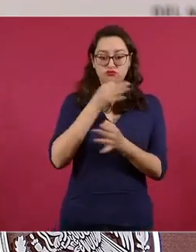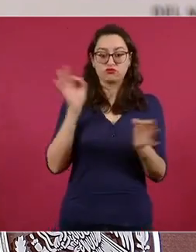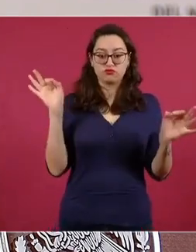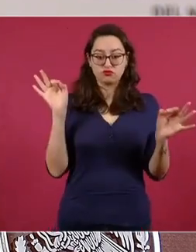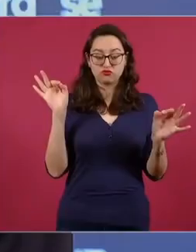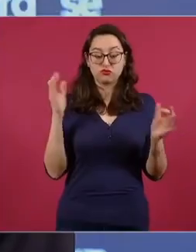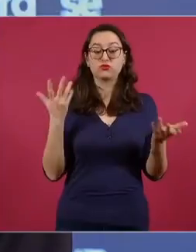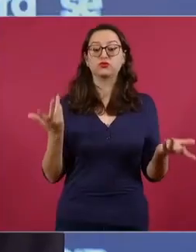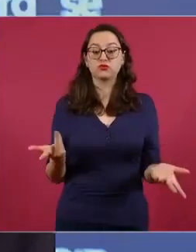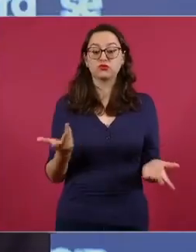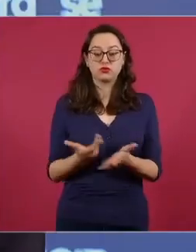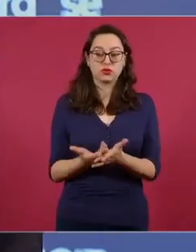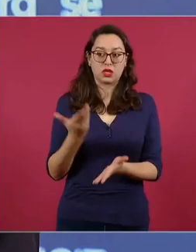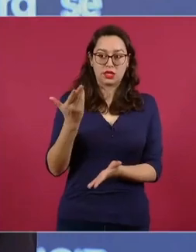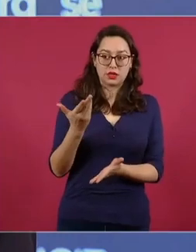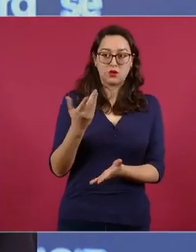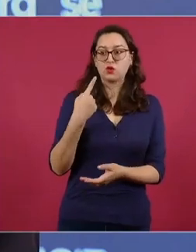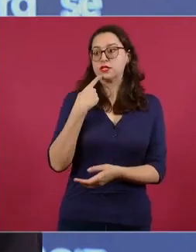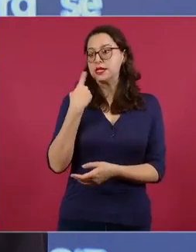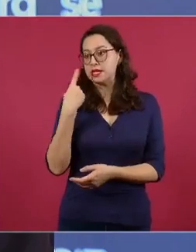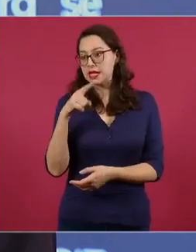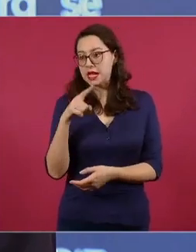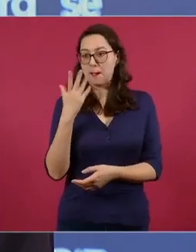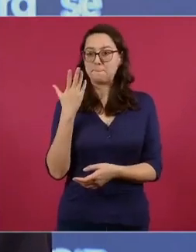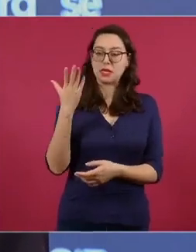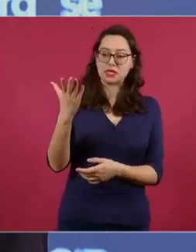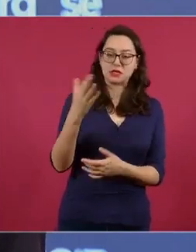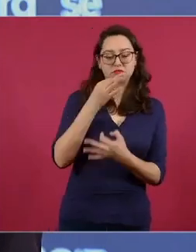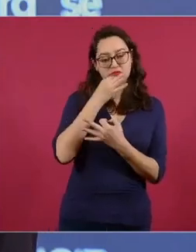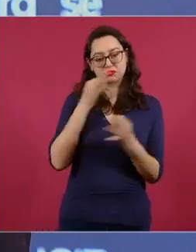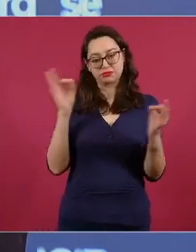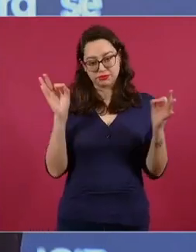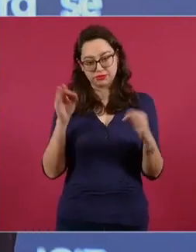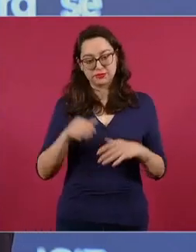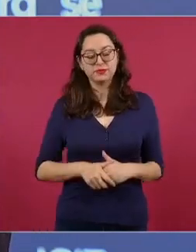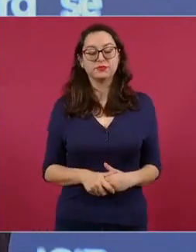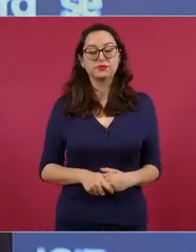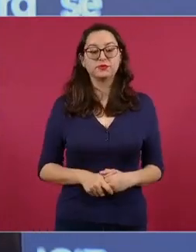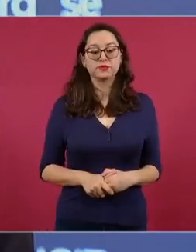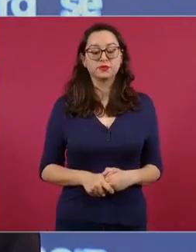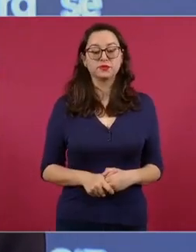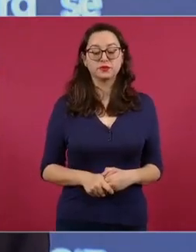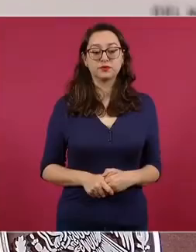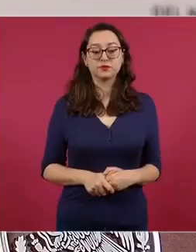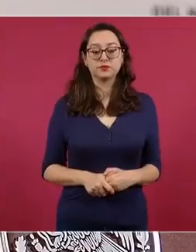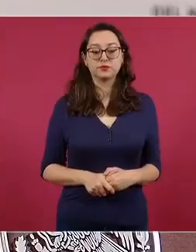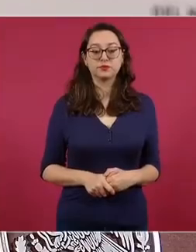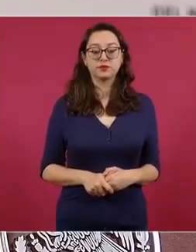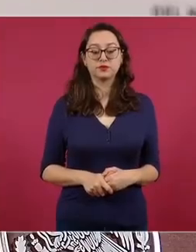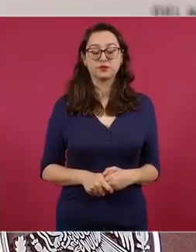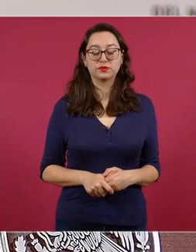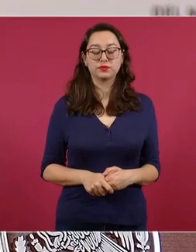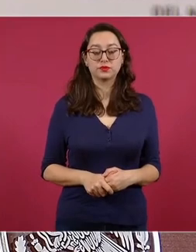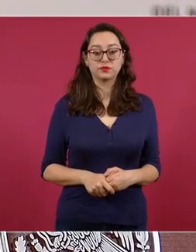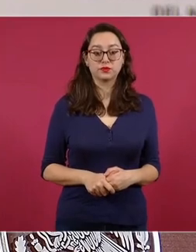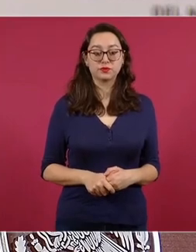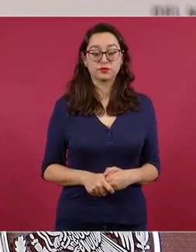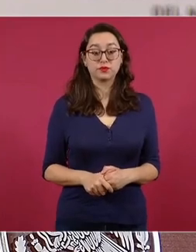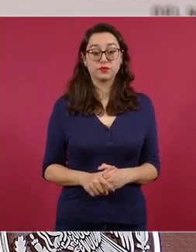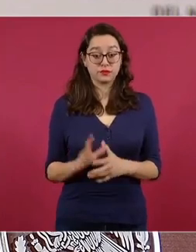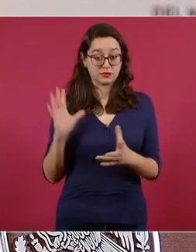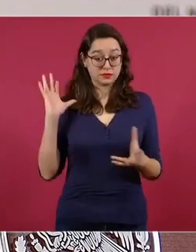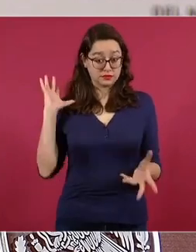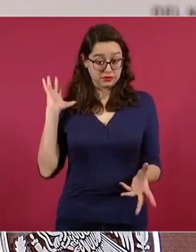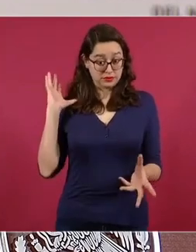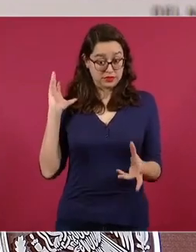la denuncia pues, se llama así, denuncia propiamente dicha. De esas personas, de ese conjunto que acabo